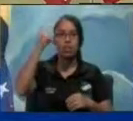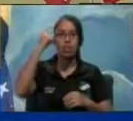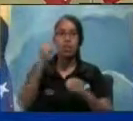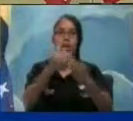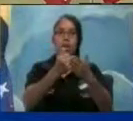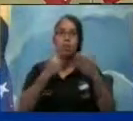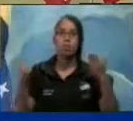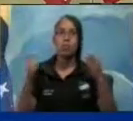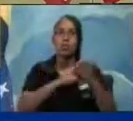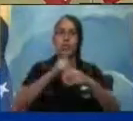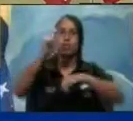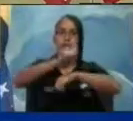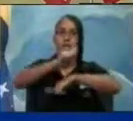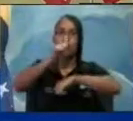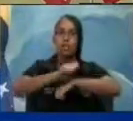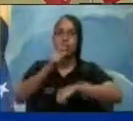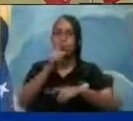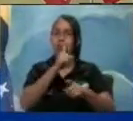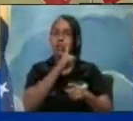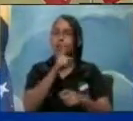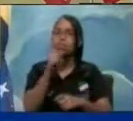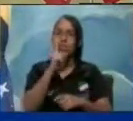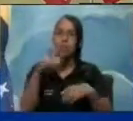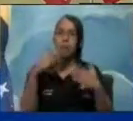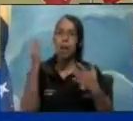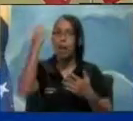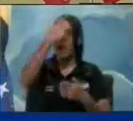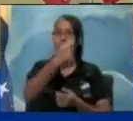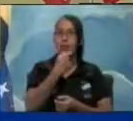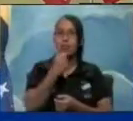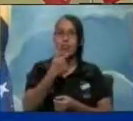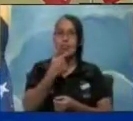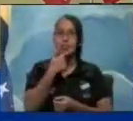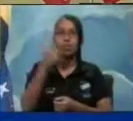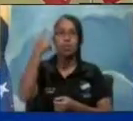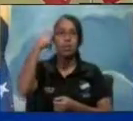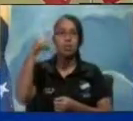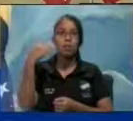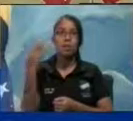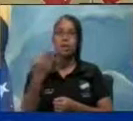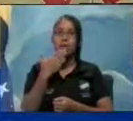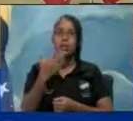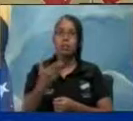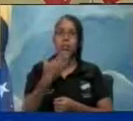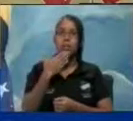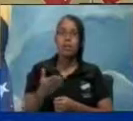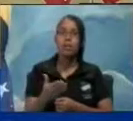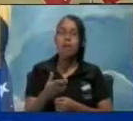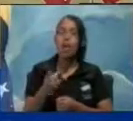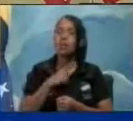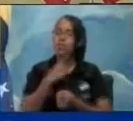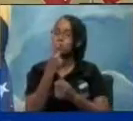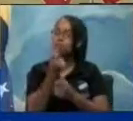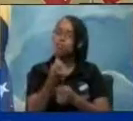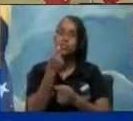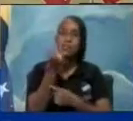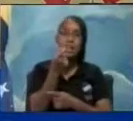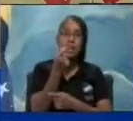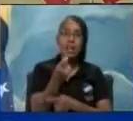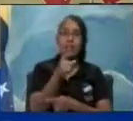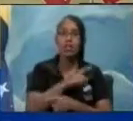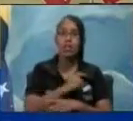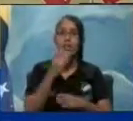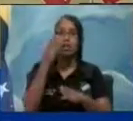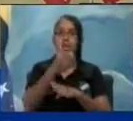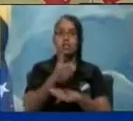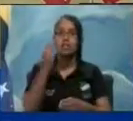del templo que se llama La Hermosa, para que pidiese limosnas de los que